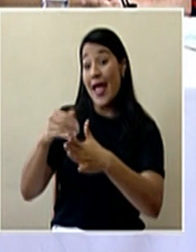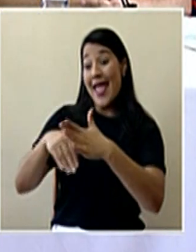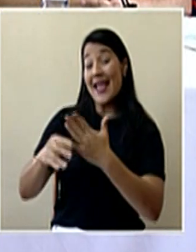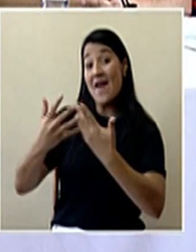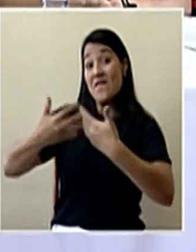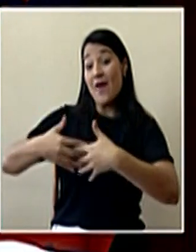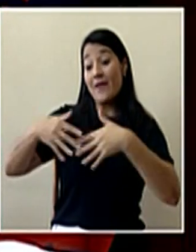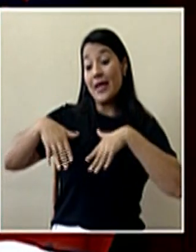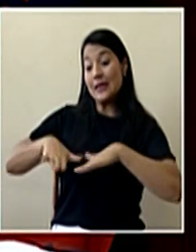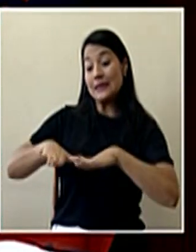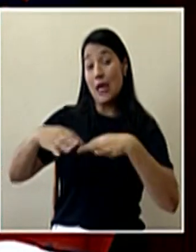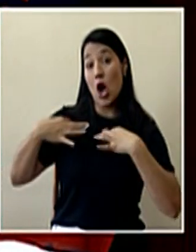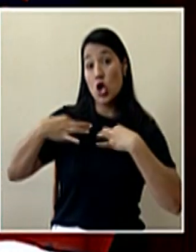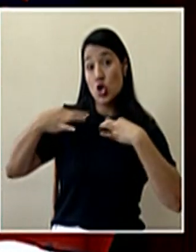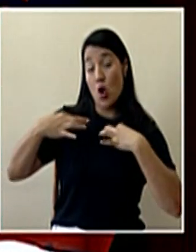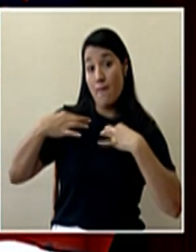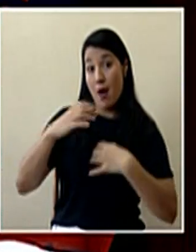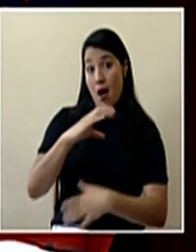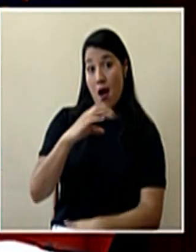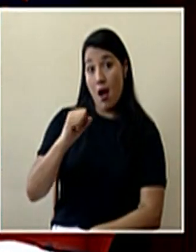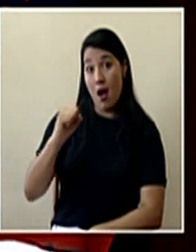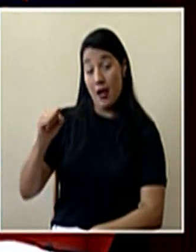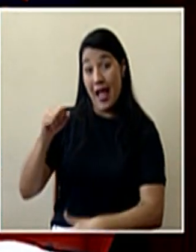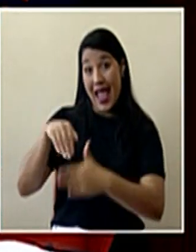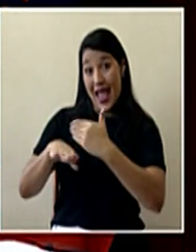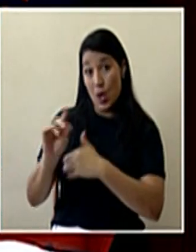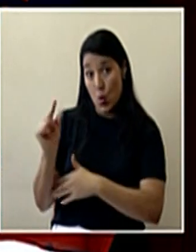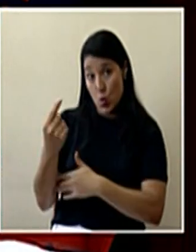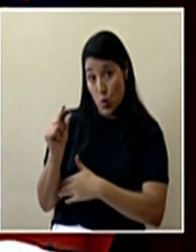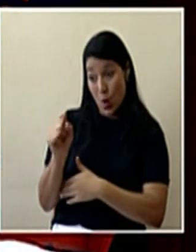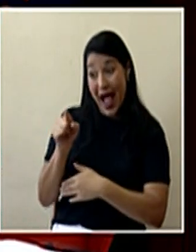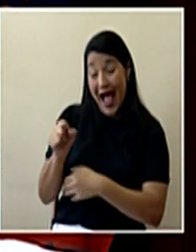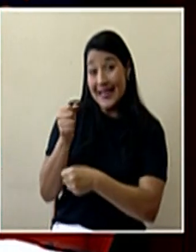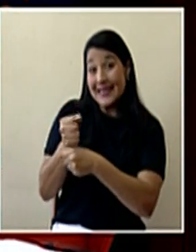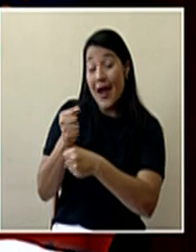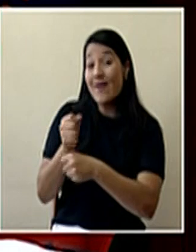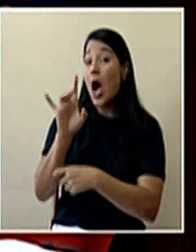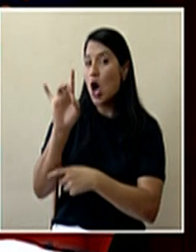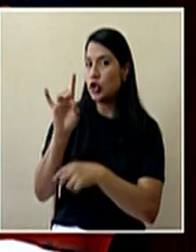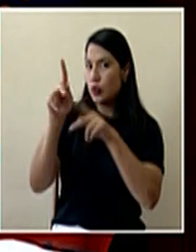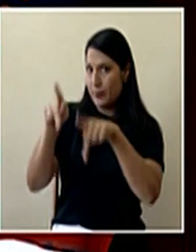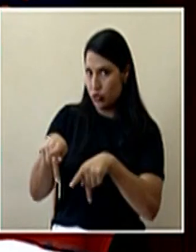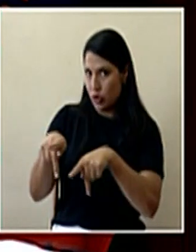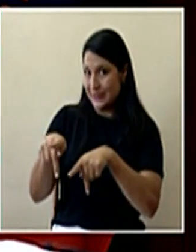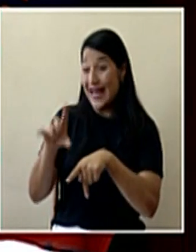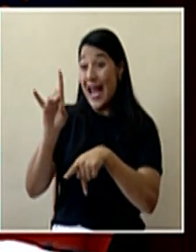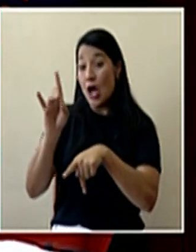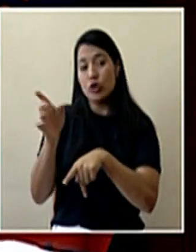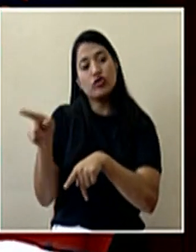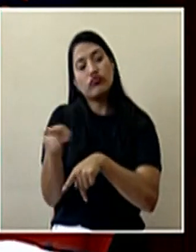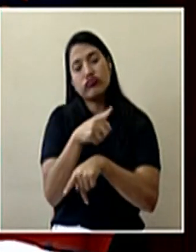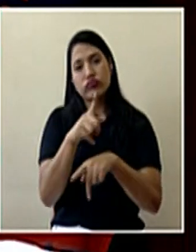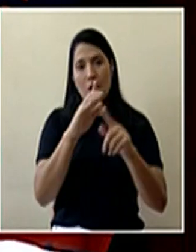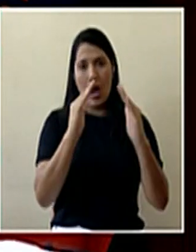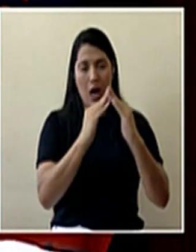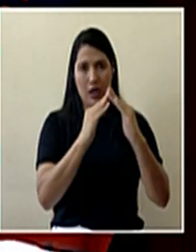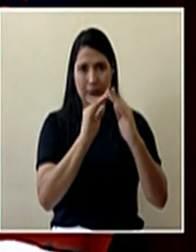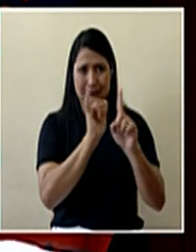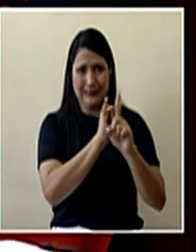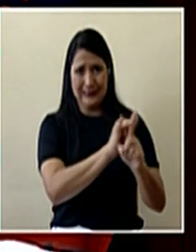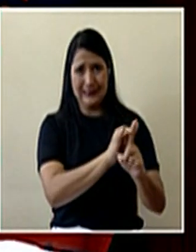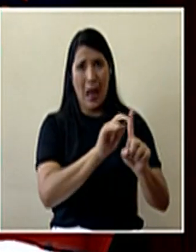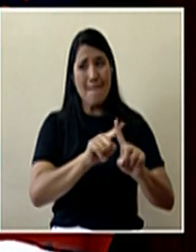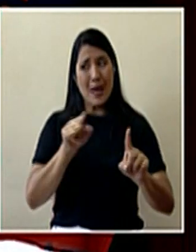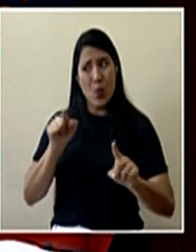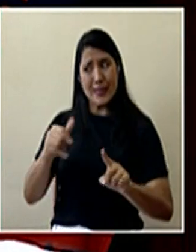de La Caja en La Uruca. Serían 8 las personas de ese departamento que mandaron a cuarentena, pero la mujer tuvo contacto con cerca de 50